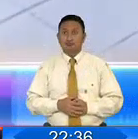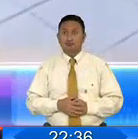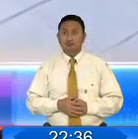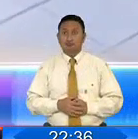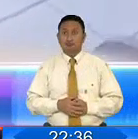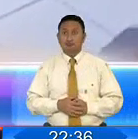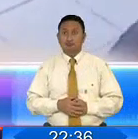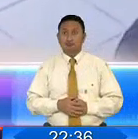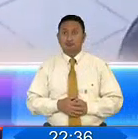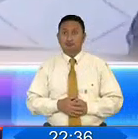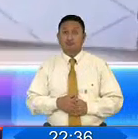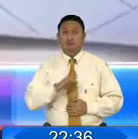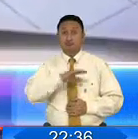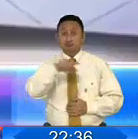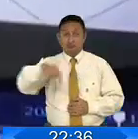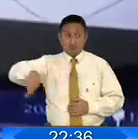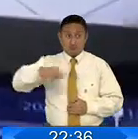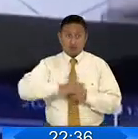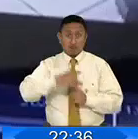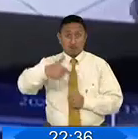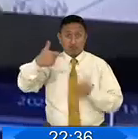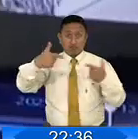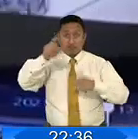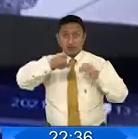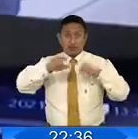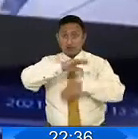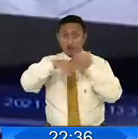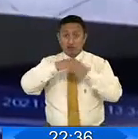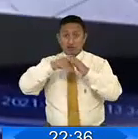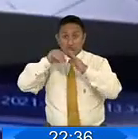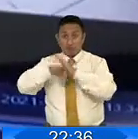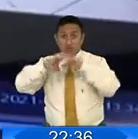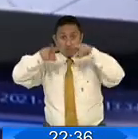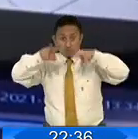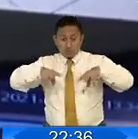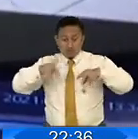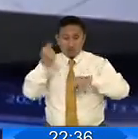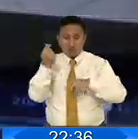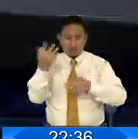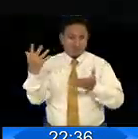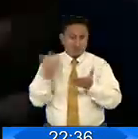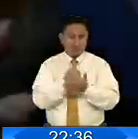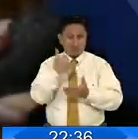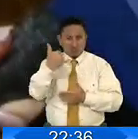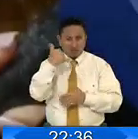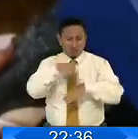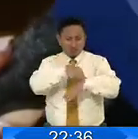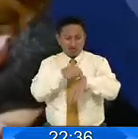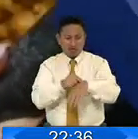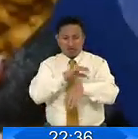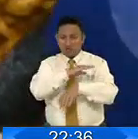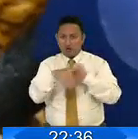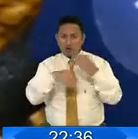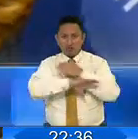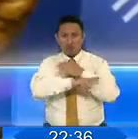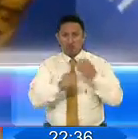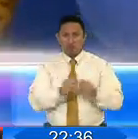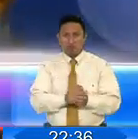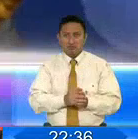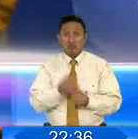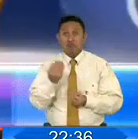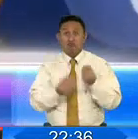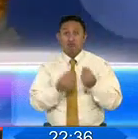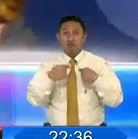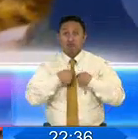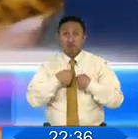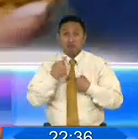Todos tenían su pistola, todo eso. A la gente la acostaron todito en las bodegas y lo llevaron la plata, todos los teléfonos, relojes, todo eso. Ya, pero nosotros, a mí me